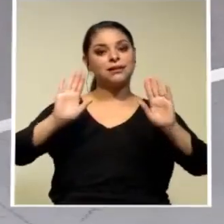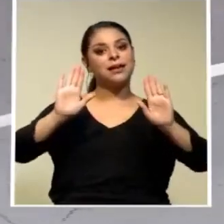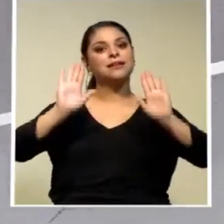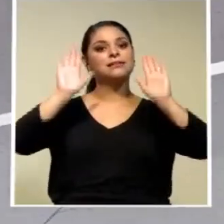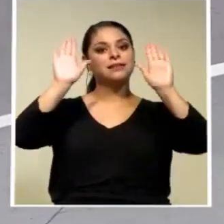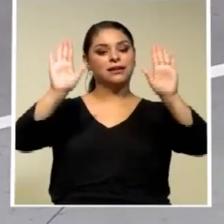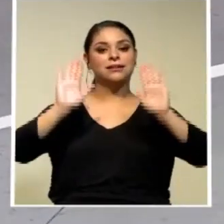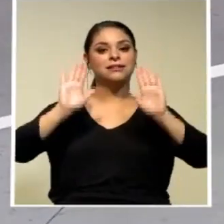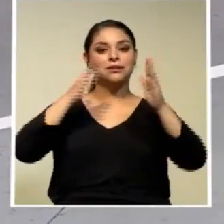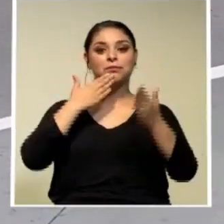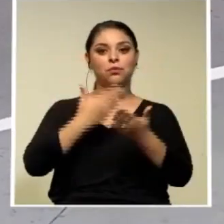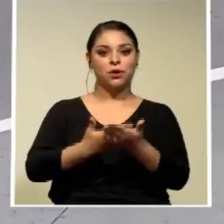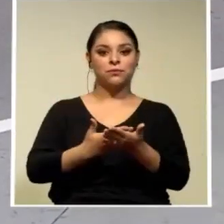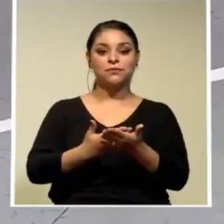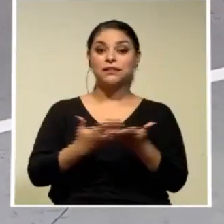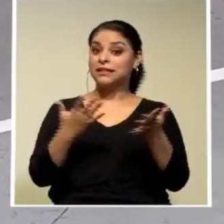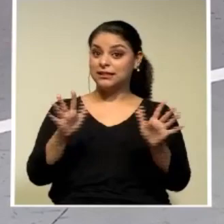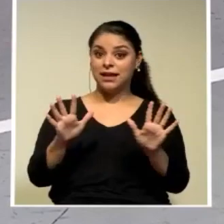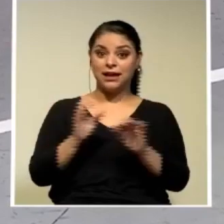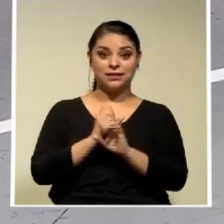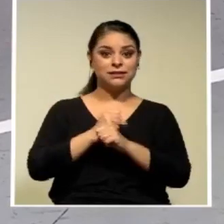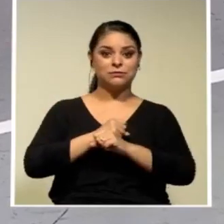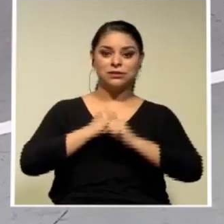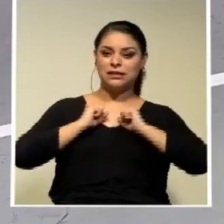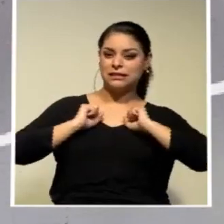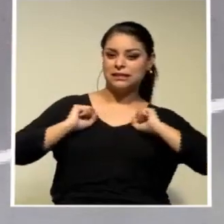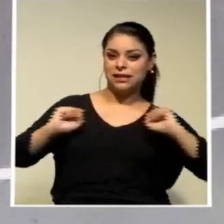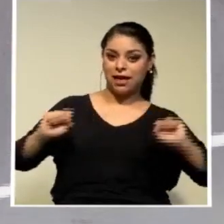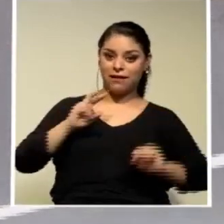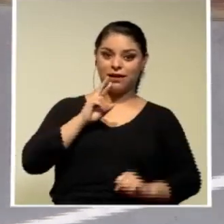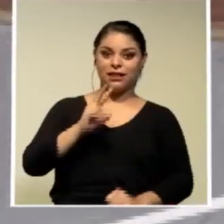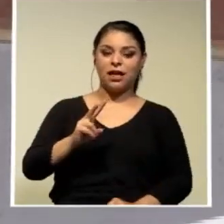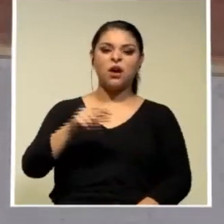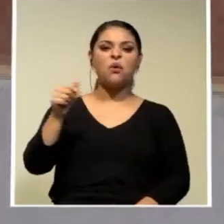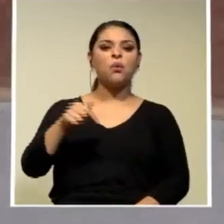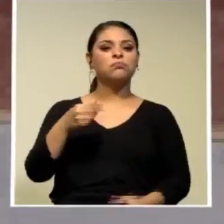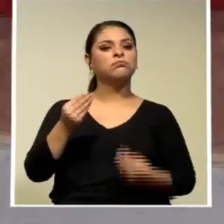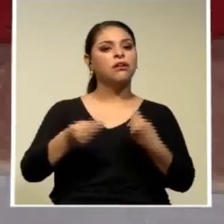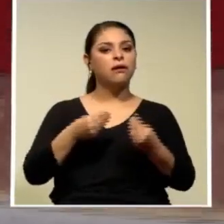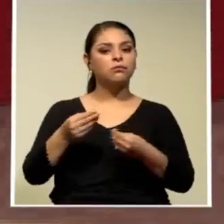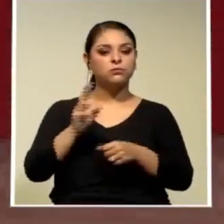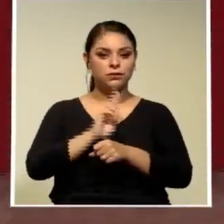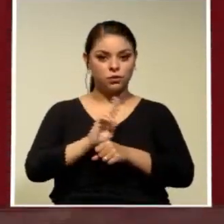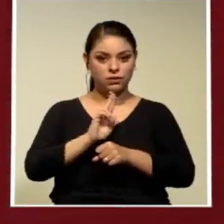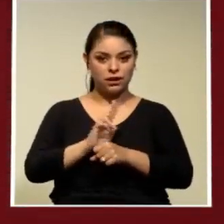Excelente, excelente. Bueno, ya tenemos una estiradita. Claro, y pero que vamos a utilizar hoy en el programa.